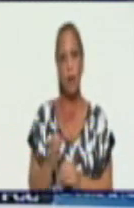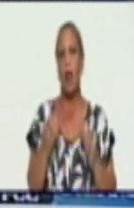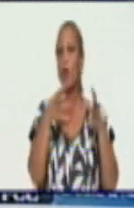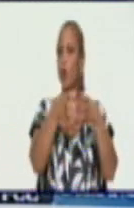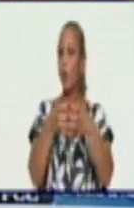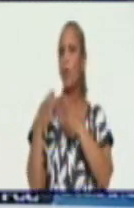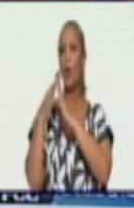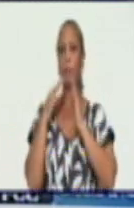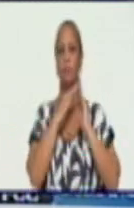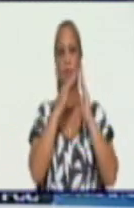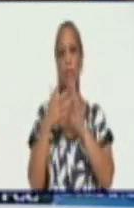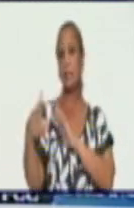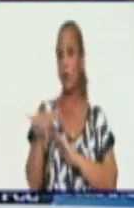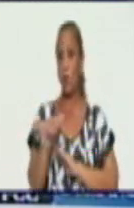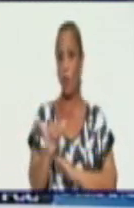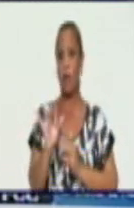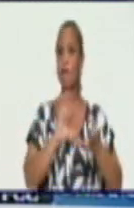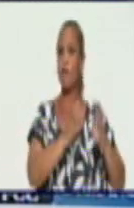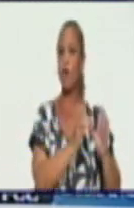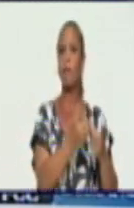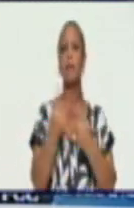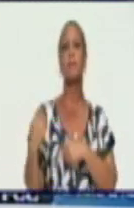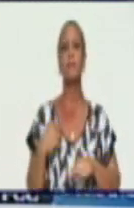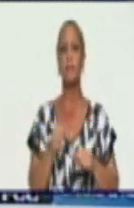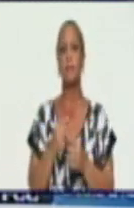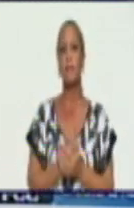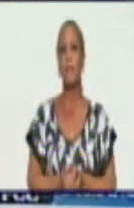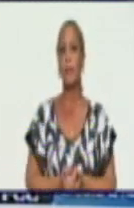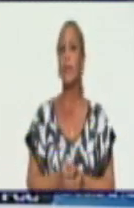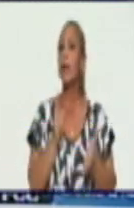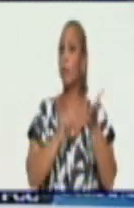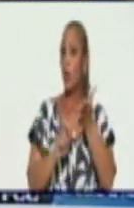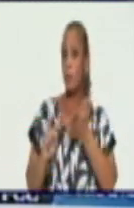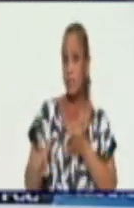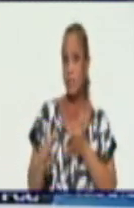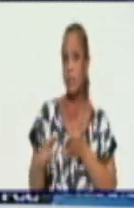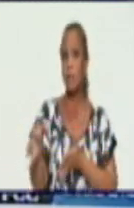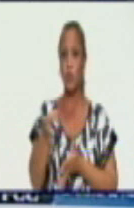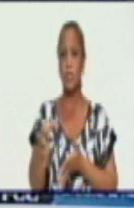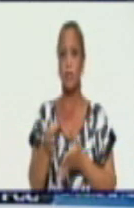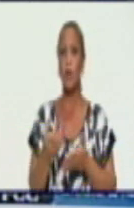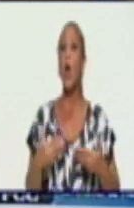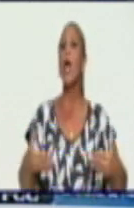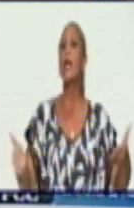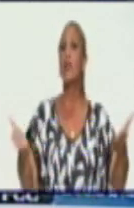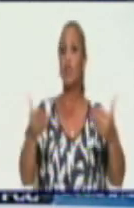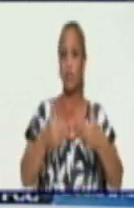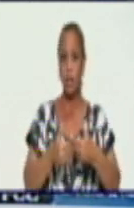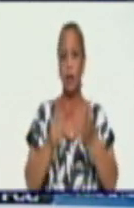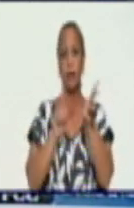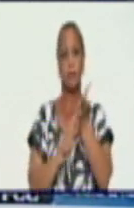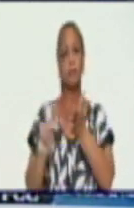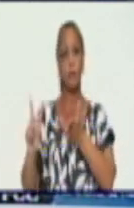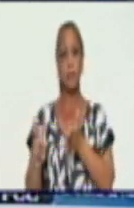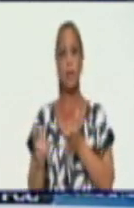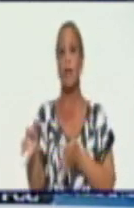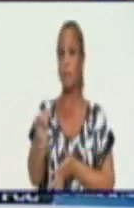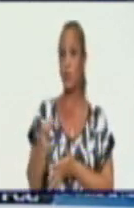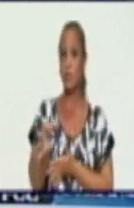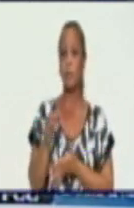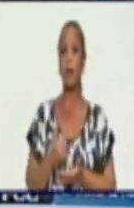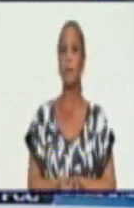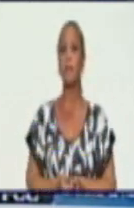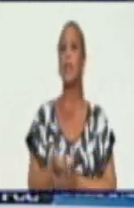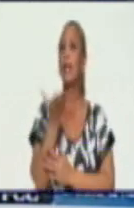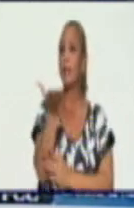y de igual manera los subgrupos temporales de la proyección municipio los cierre inter provinciales y municipales la